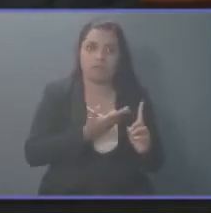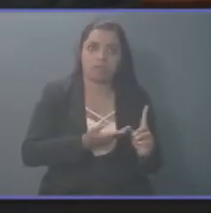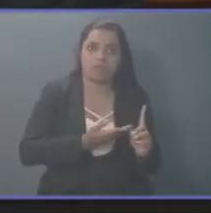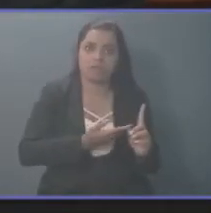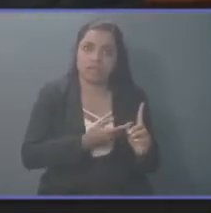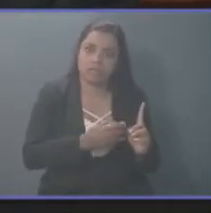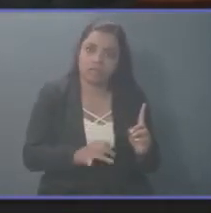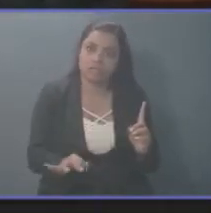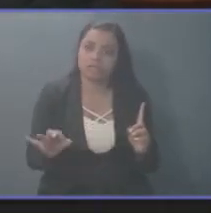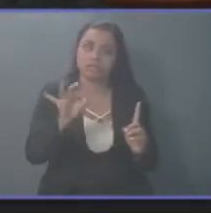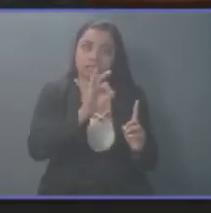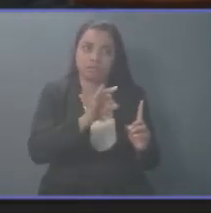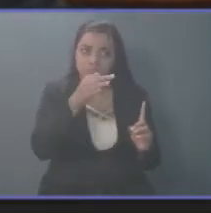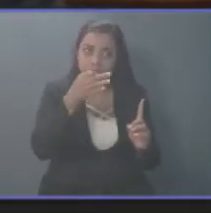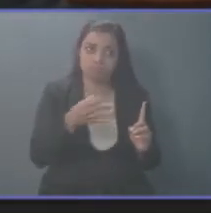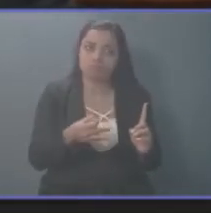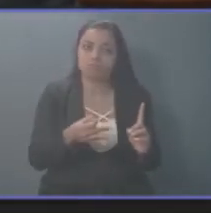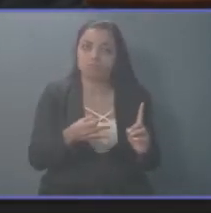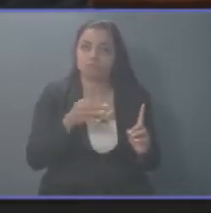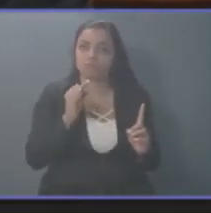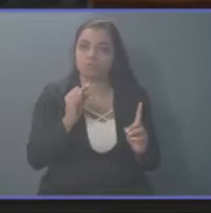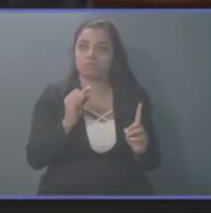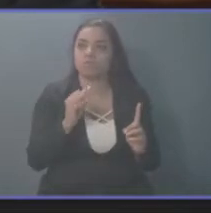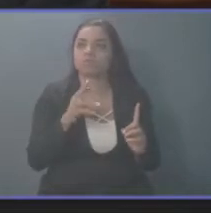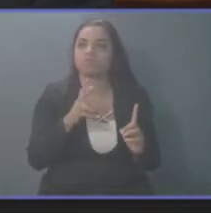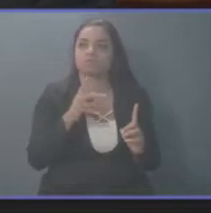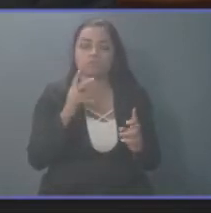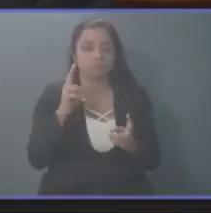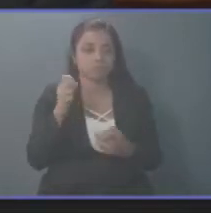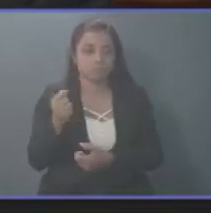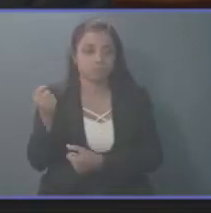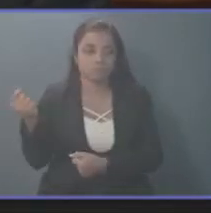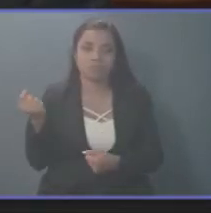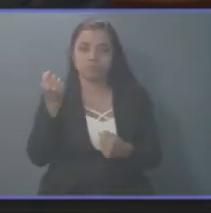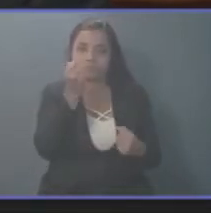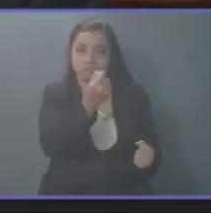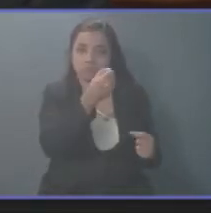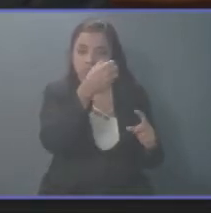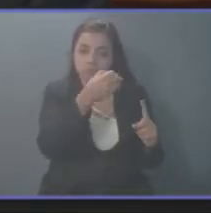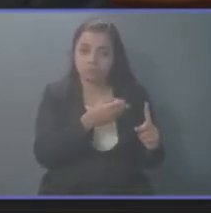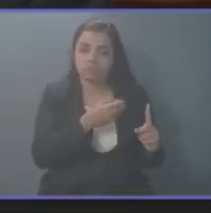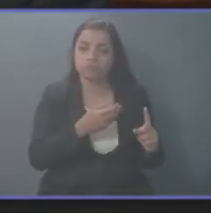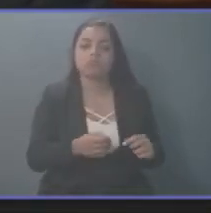esa calidad o no merecen tener esa condición.